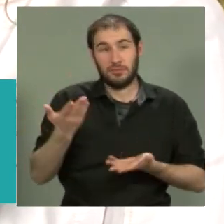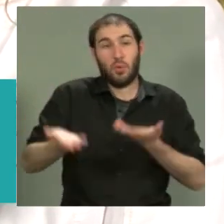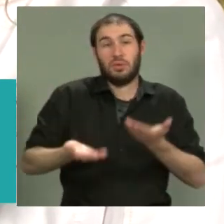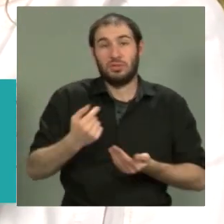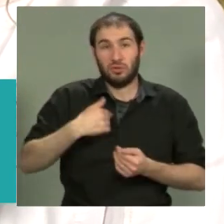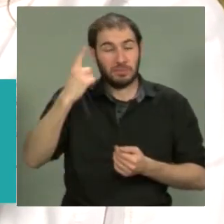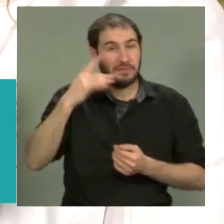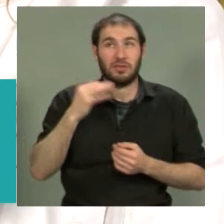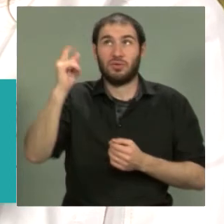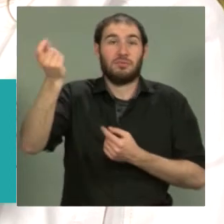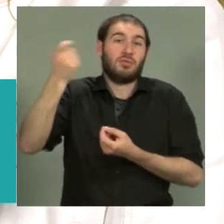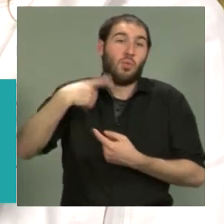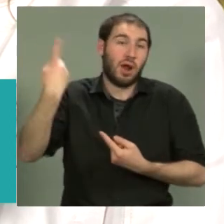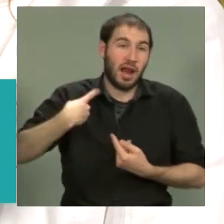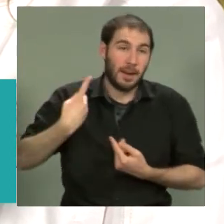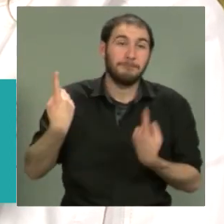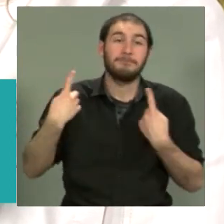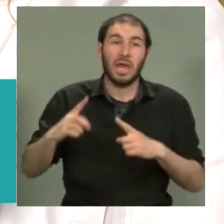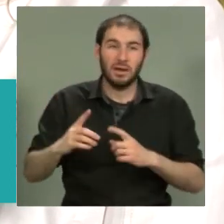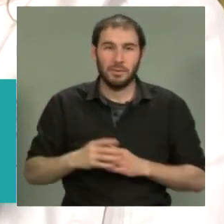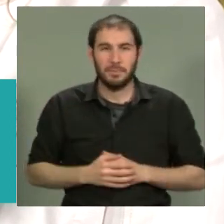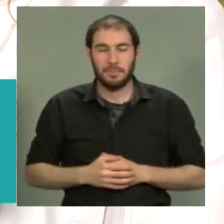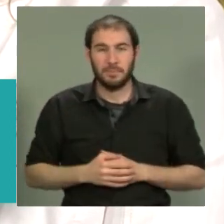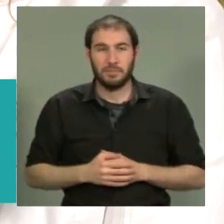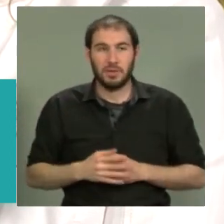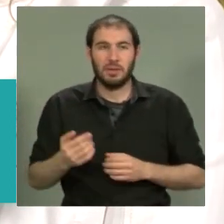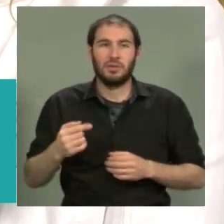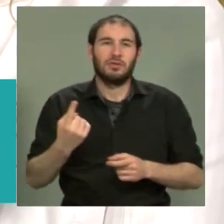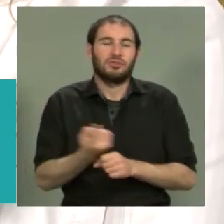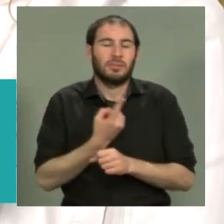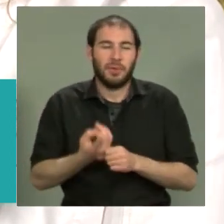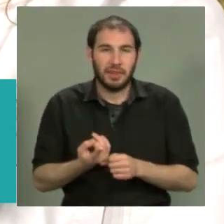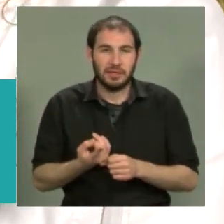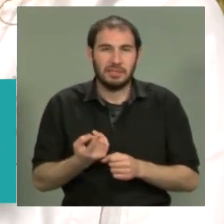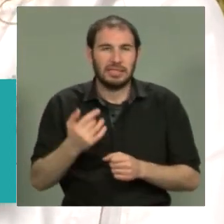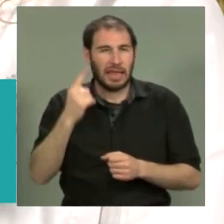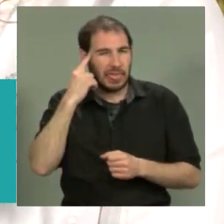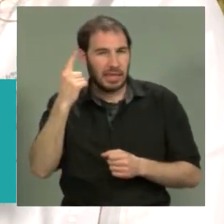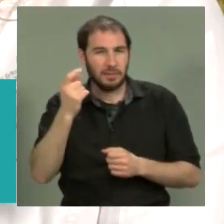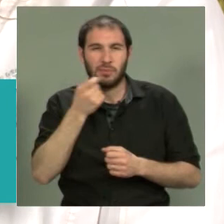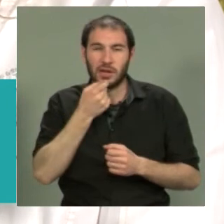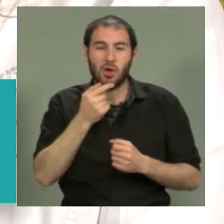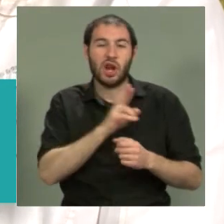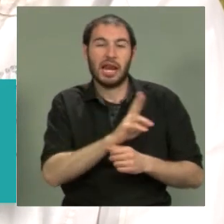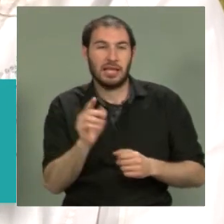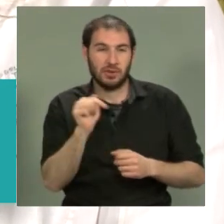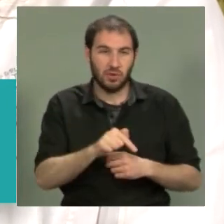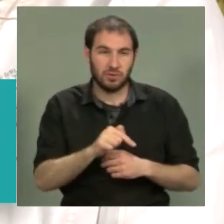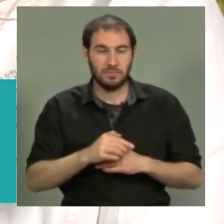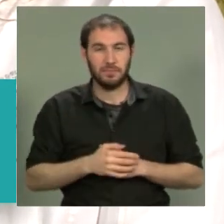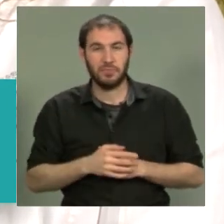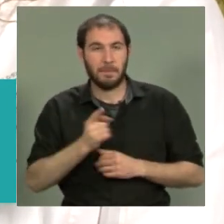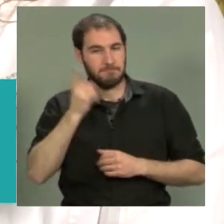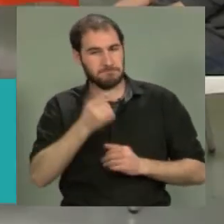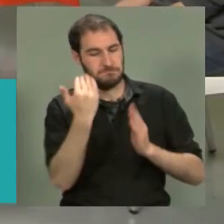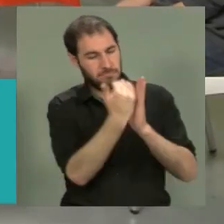Dios, Dios me juzgará. Pero no tenemos que tampoco tener el sentido de que si una religión